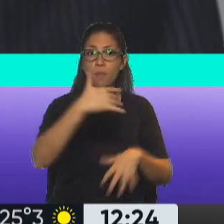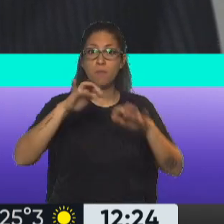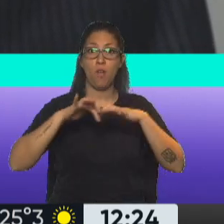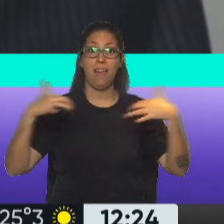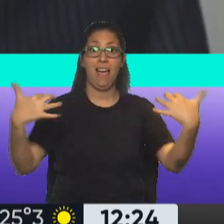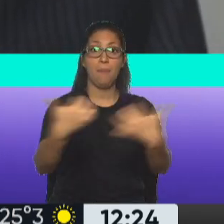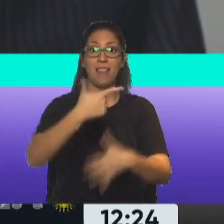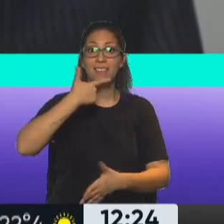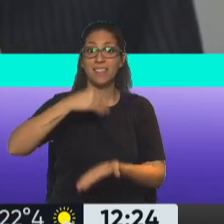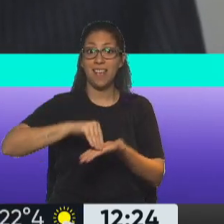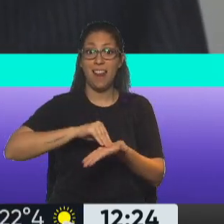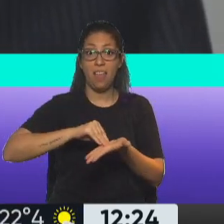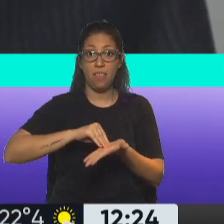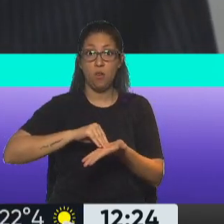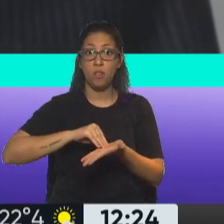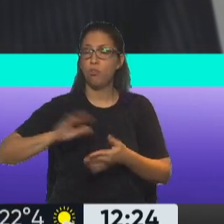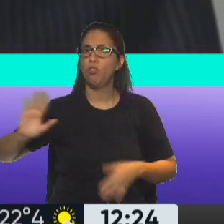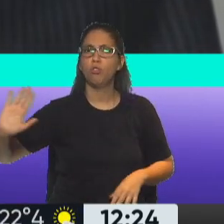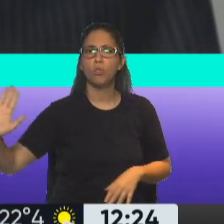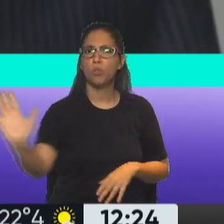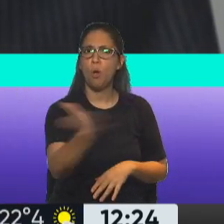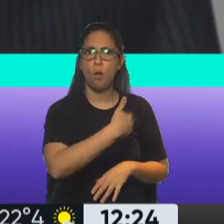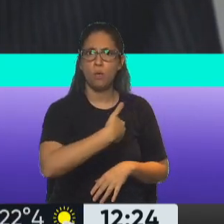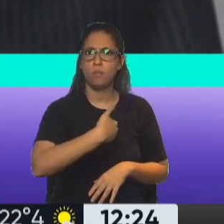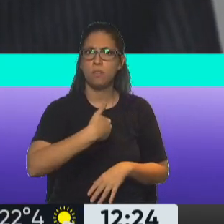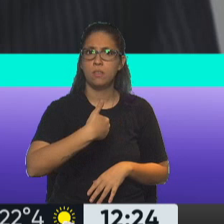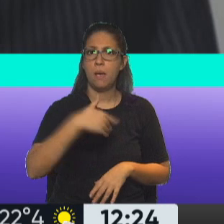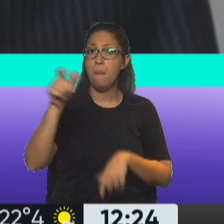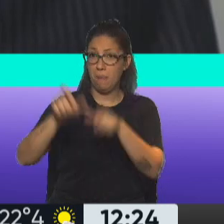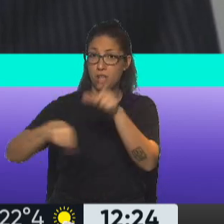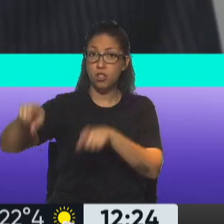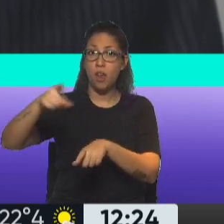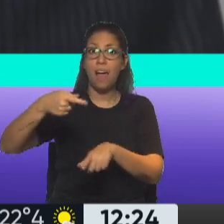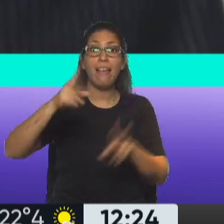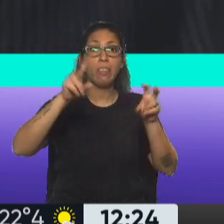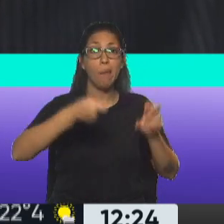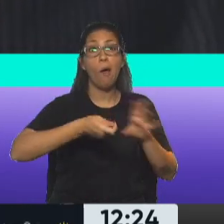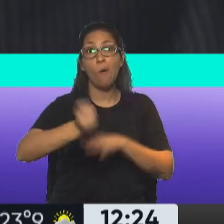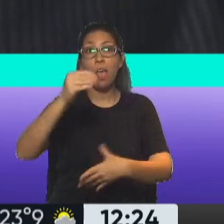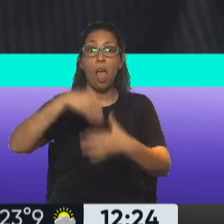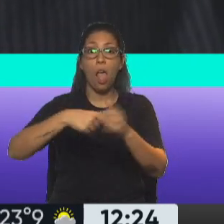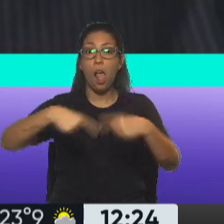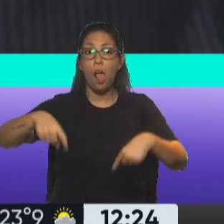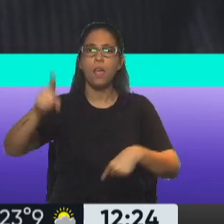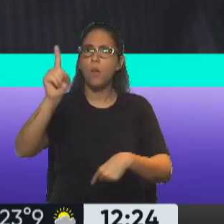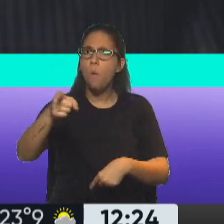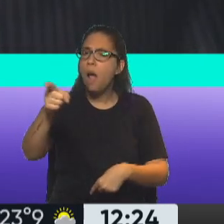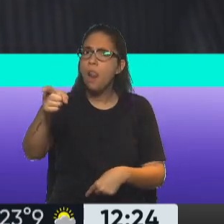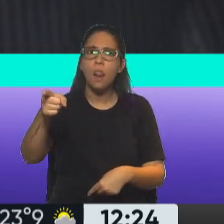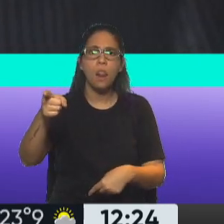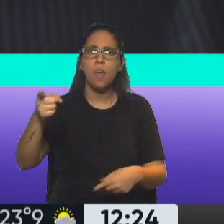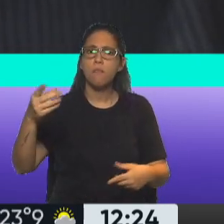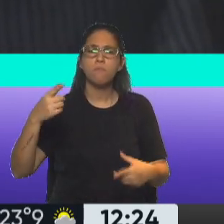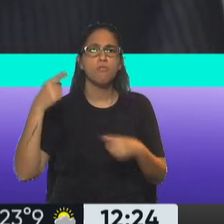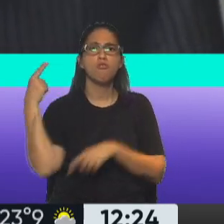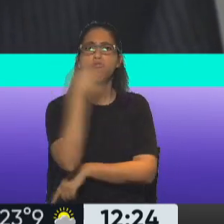de Senadores y Senadoras, incluyendo a quienes judicializaron este tema, que se expidan en